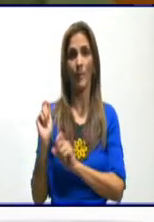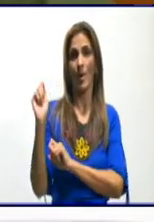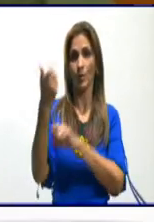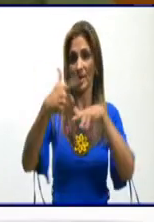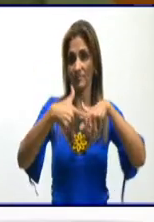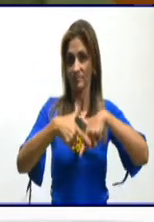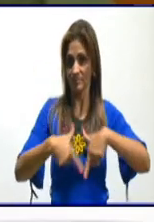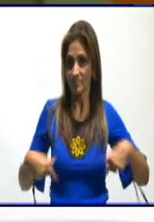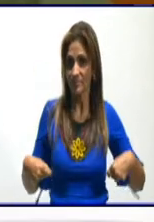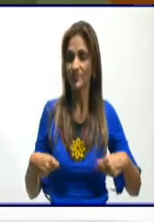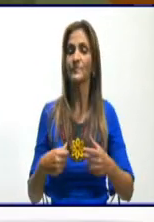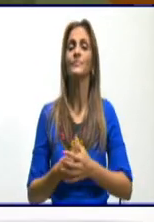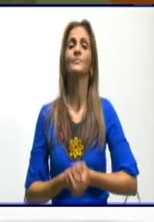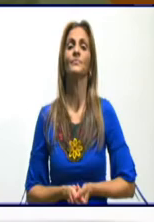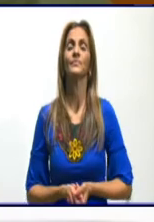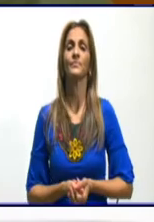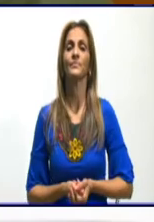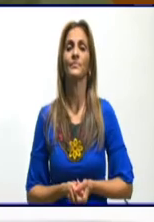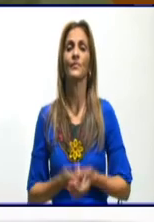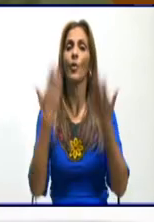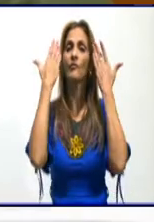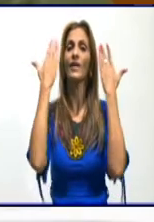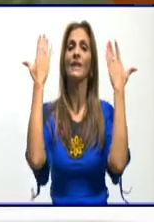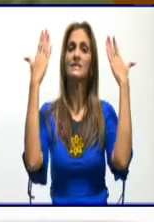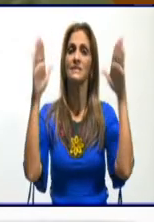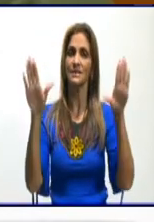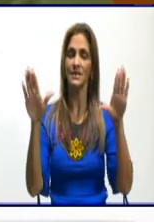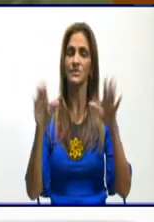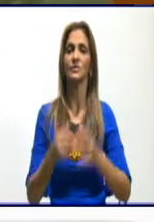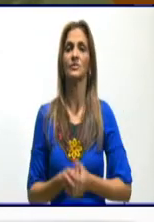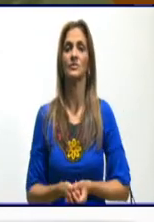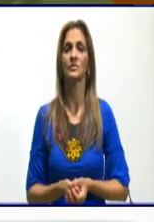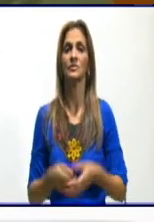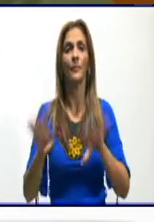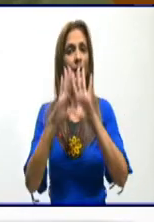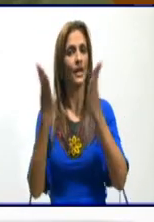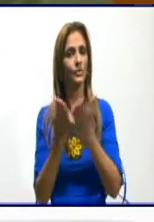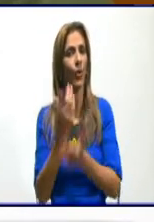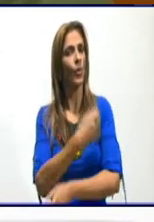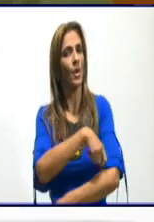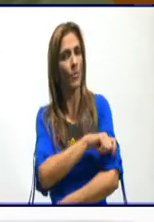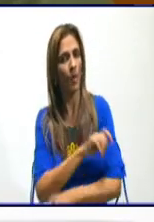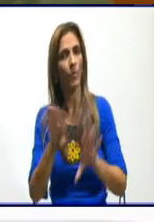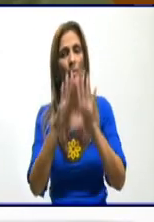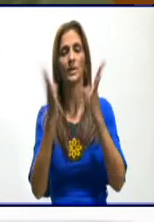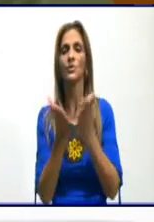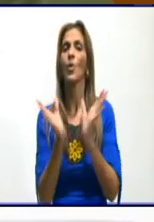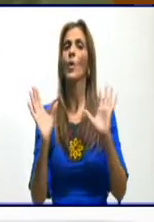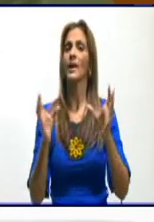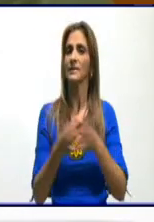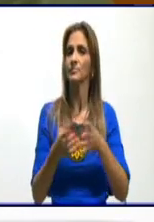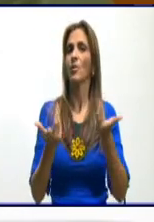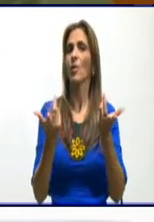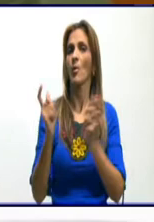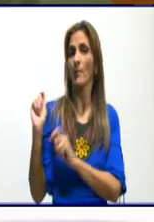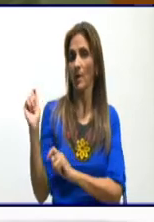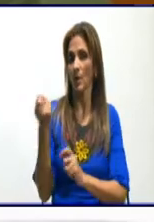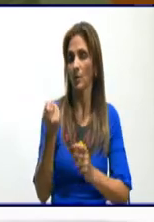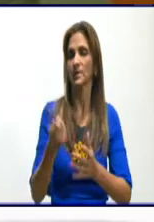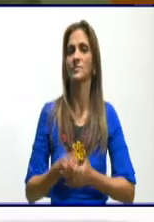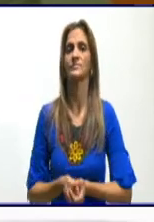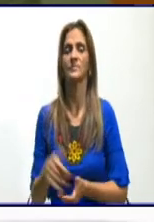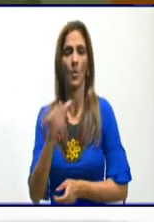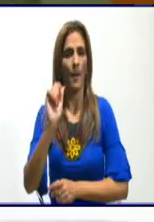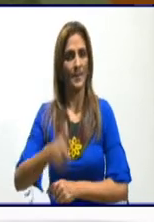con felicitación para todo el equipo y el pueblo de granma del residente nación cubana compañero miguel díaz-canel